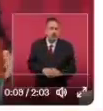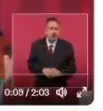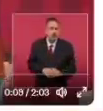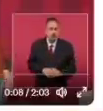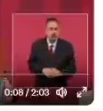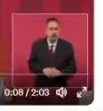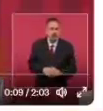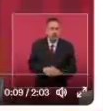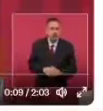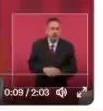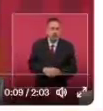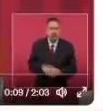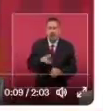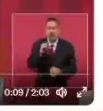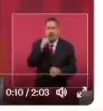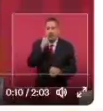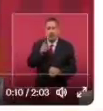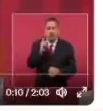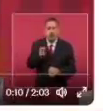No queremos que